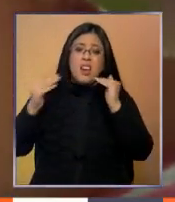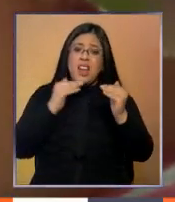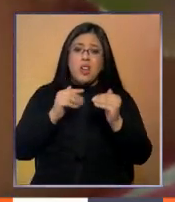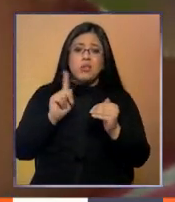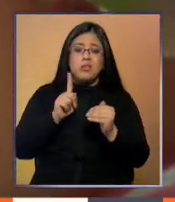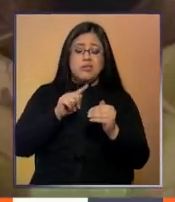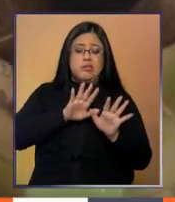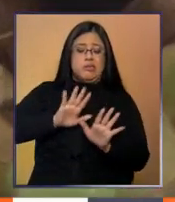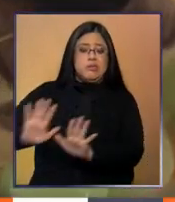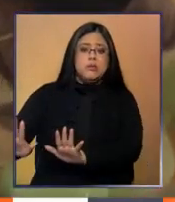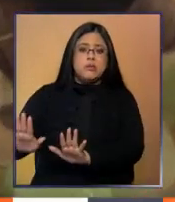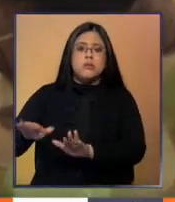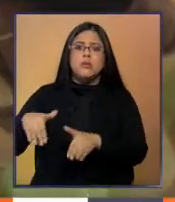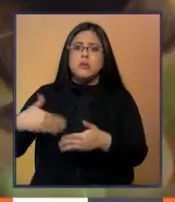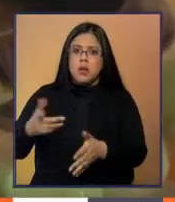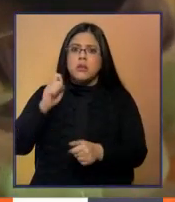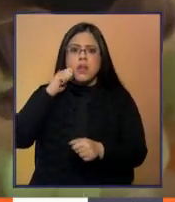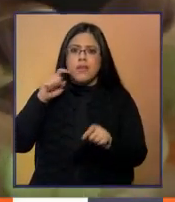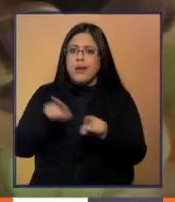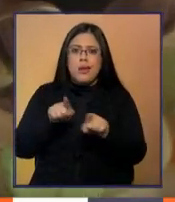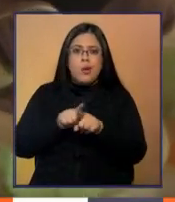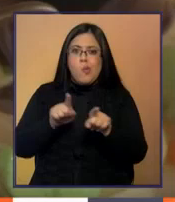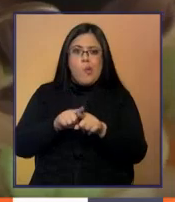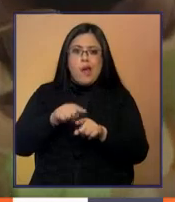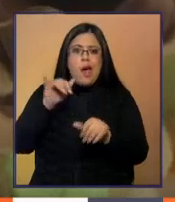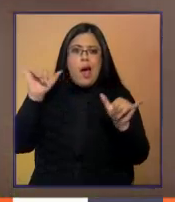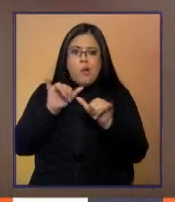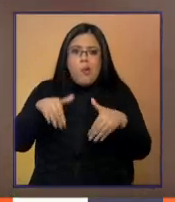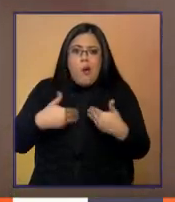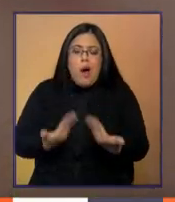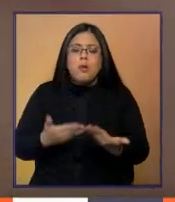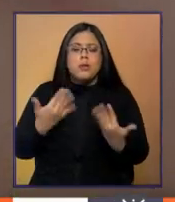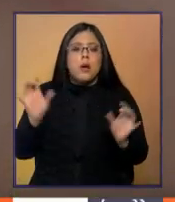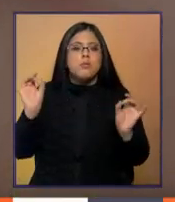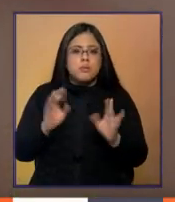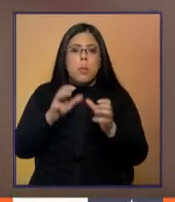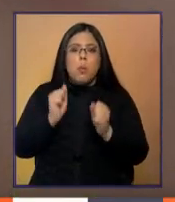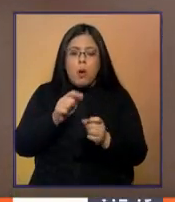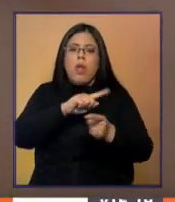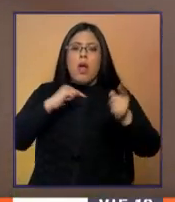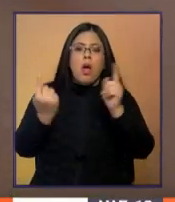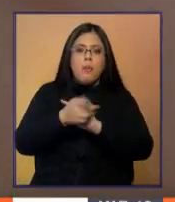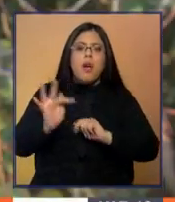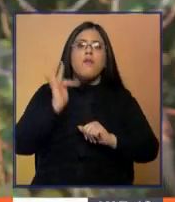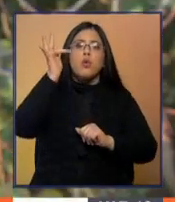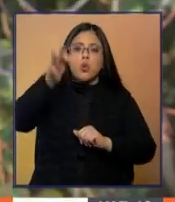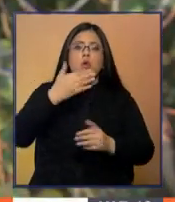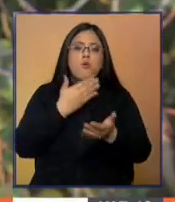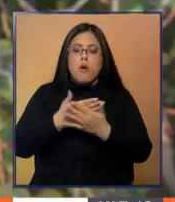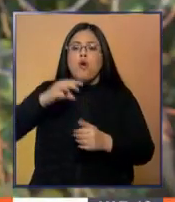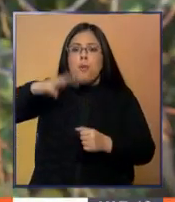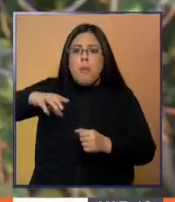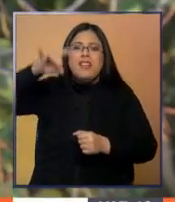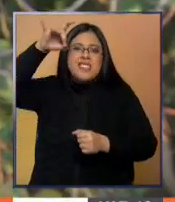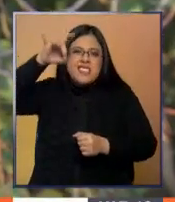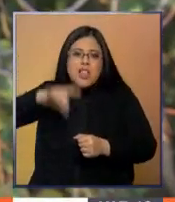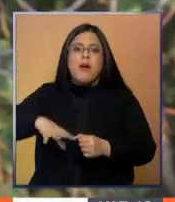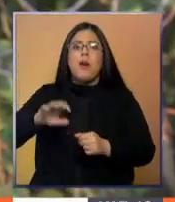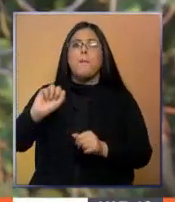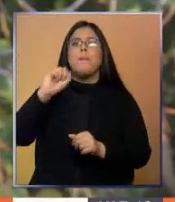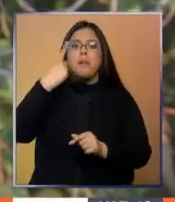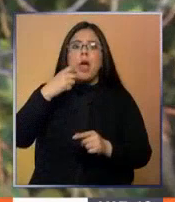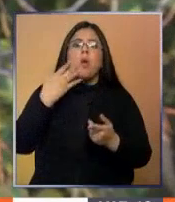como pacientito. Pequeños que podrían cambiar su futuro si sus madres supieran que hay alternativas. Nuestro programa atiende a